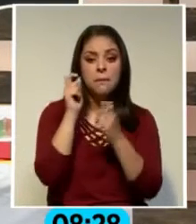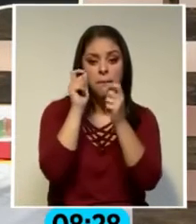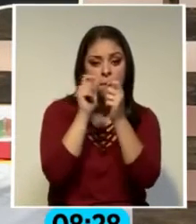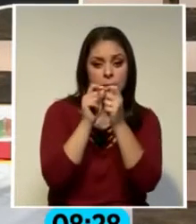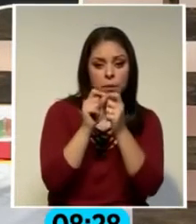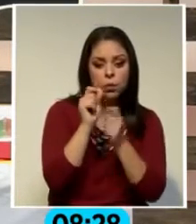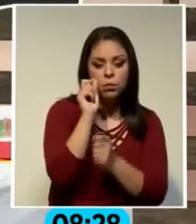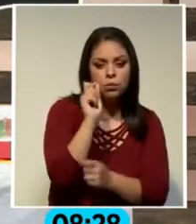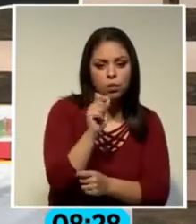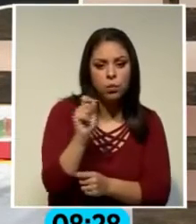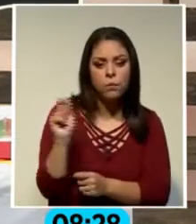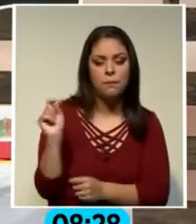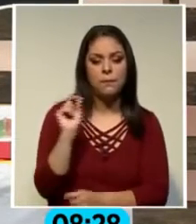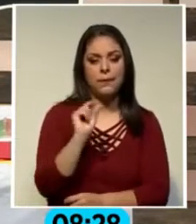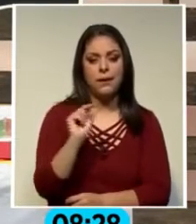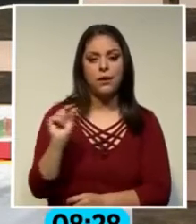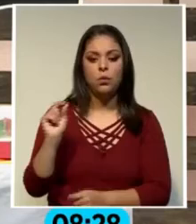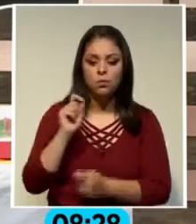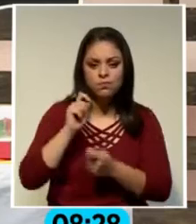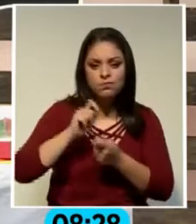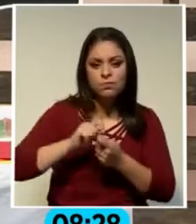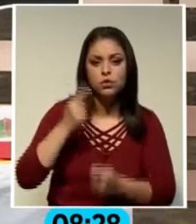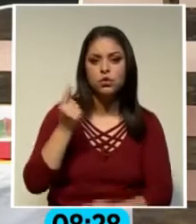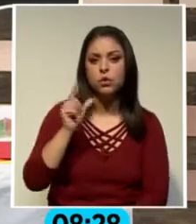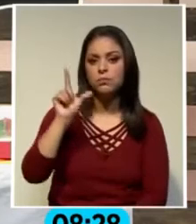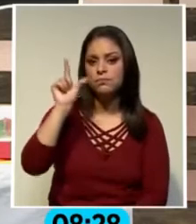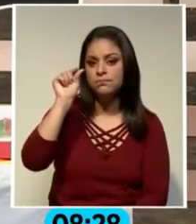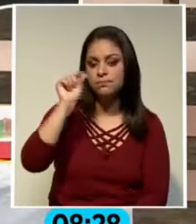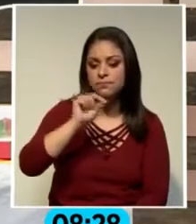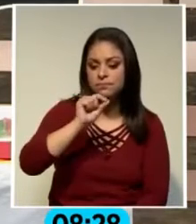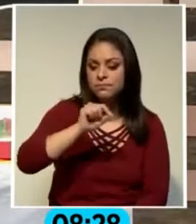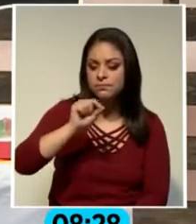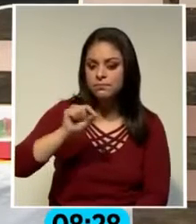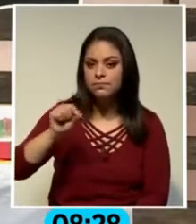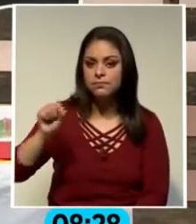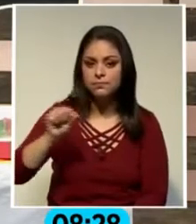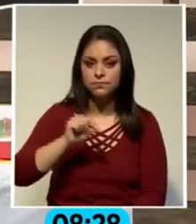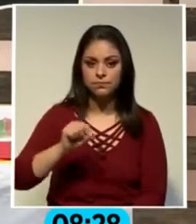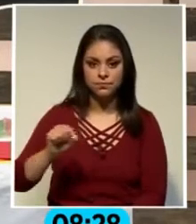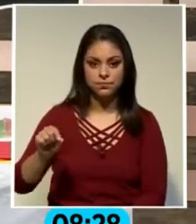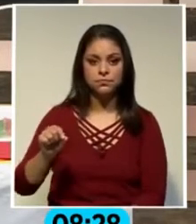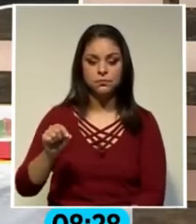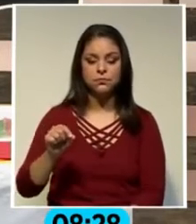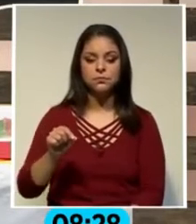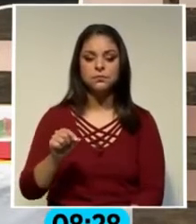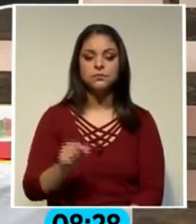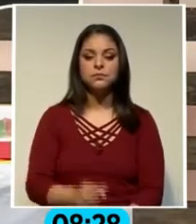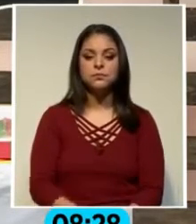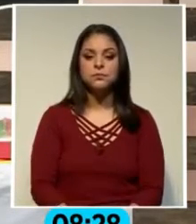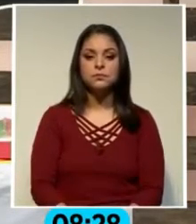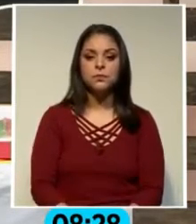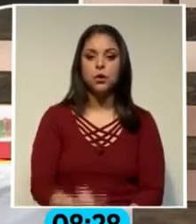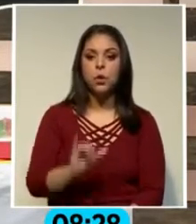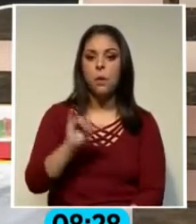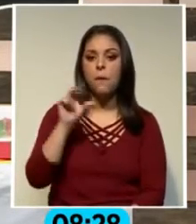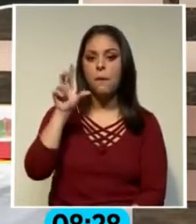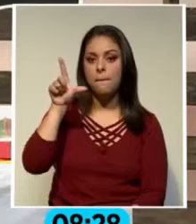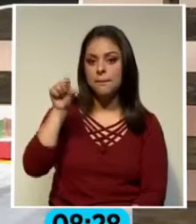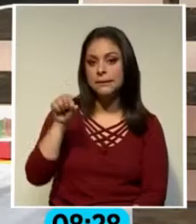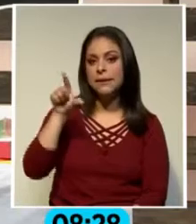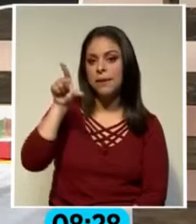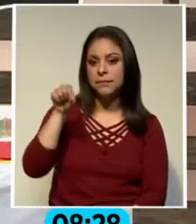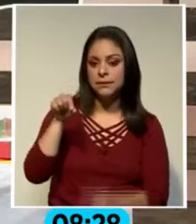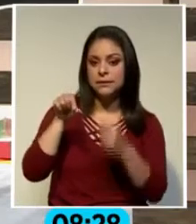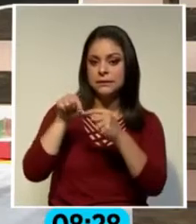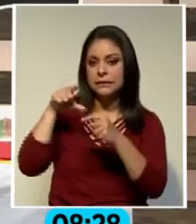puntillar solamente tal vez usando el índice y el pulgar y otro de apoyo. Y haciendo nuestra pinza, ¿verdad? Muy que hemos bien. Estado hablando durante